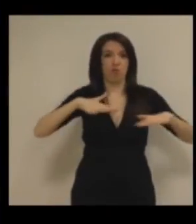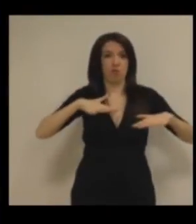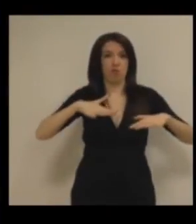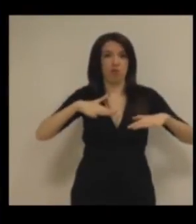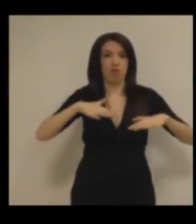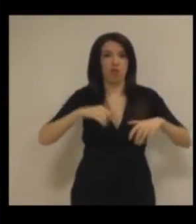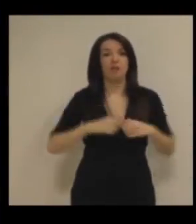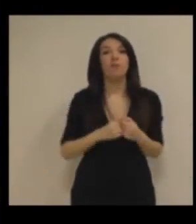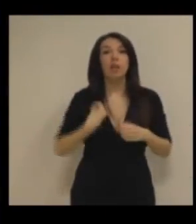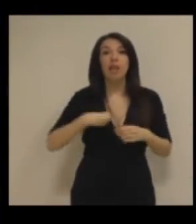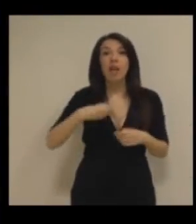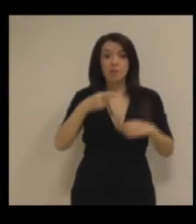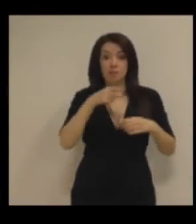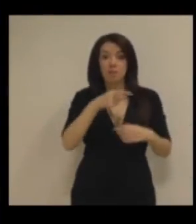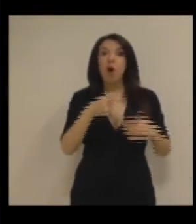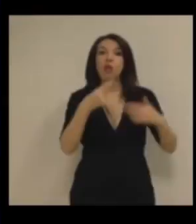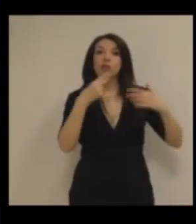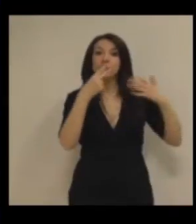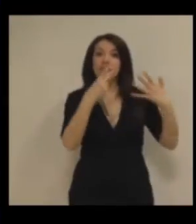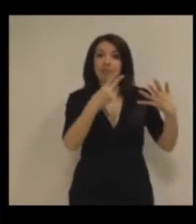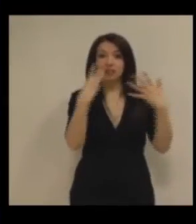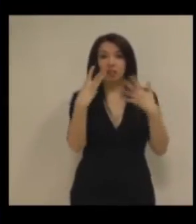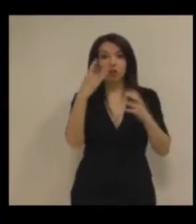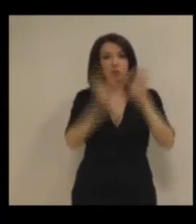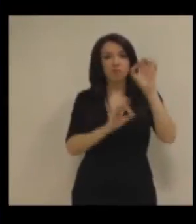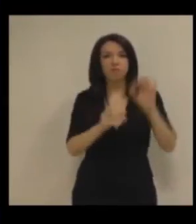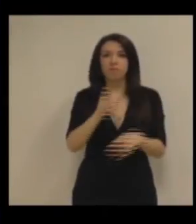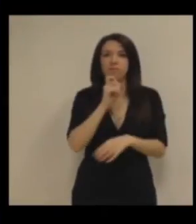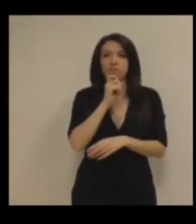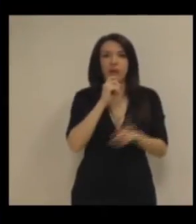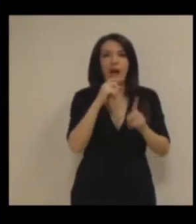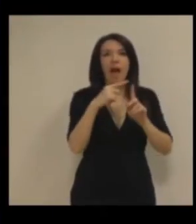el 78% tienen dificultades para el uso